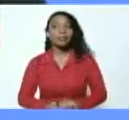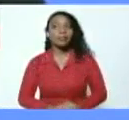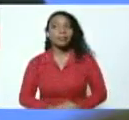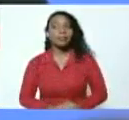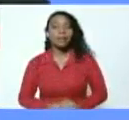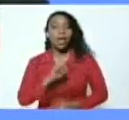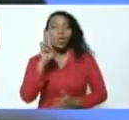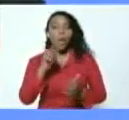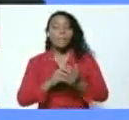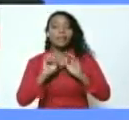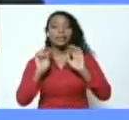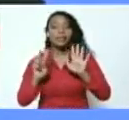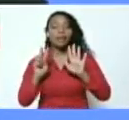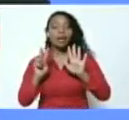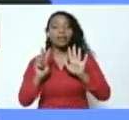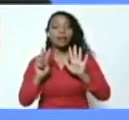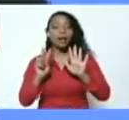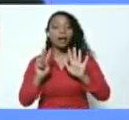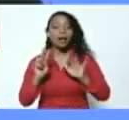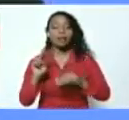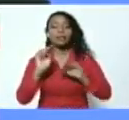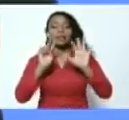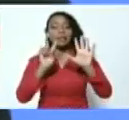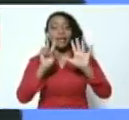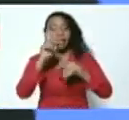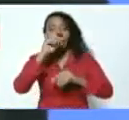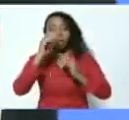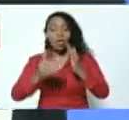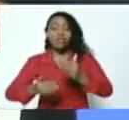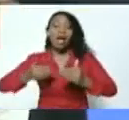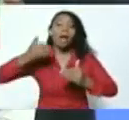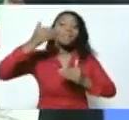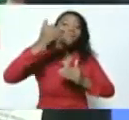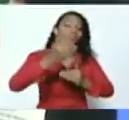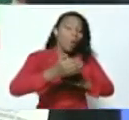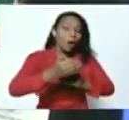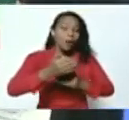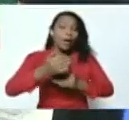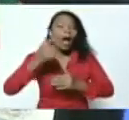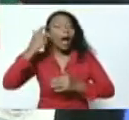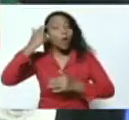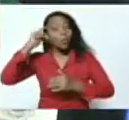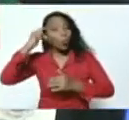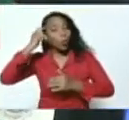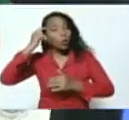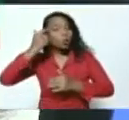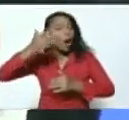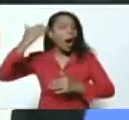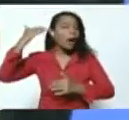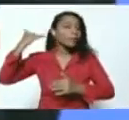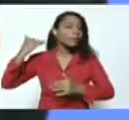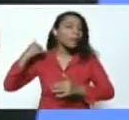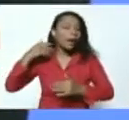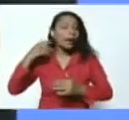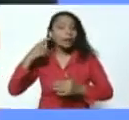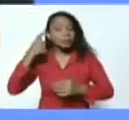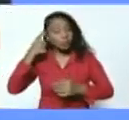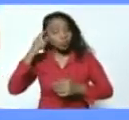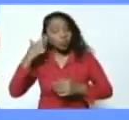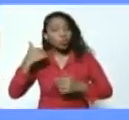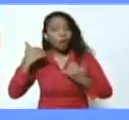2007, fíjense, 7 años después, hay que recordar y tener presente siempre que